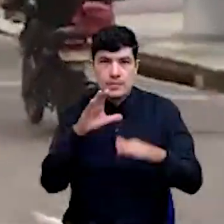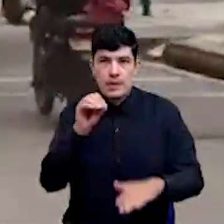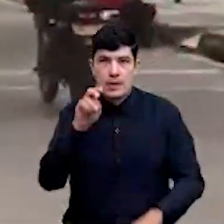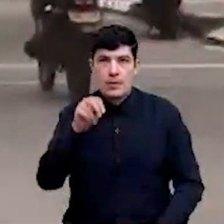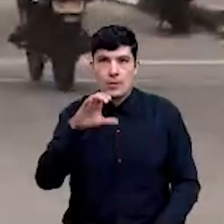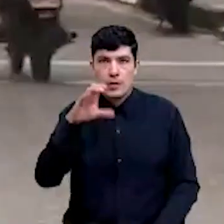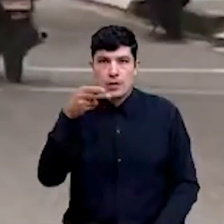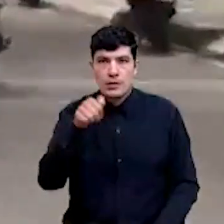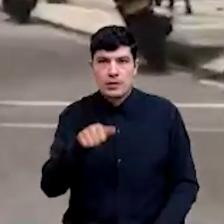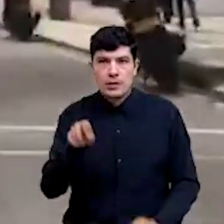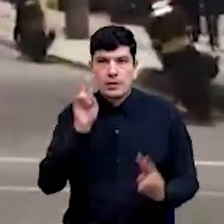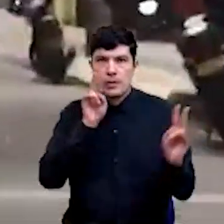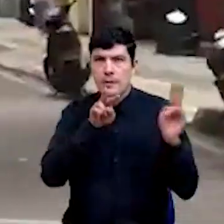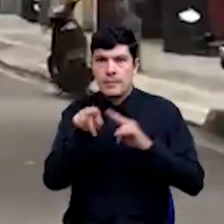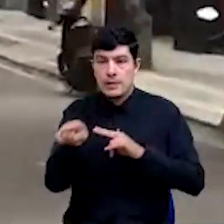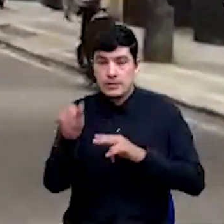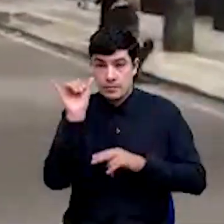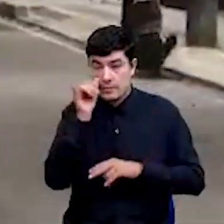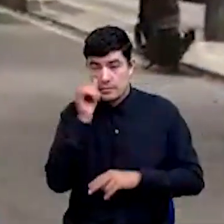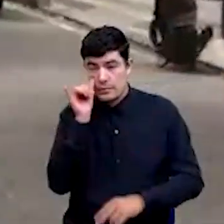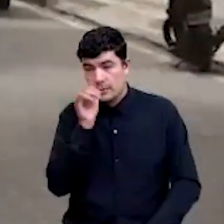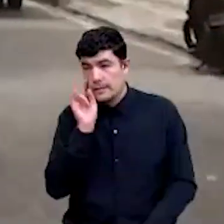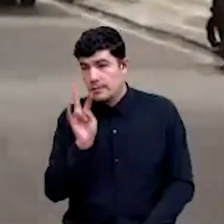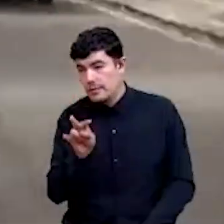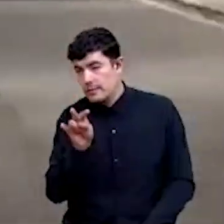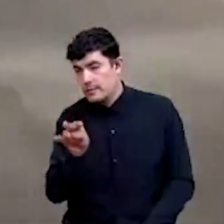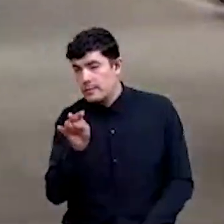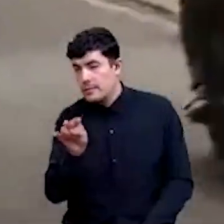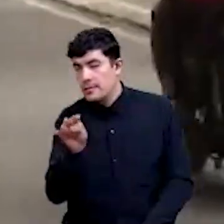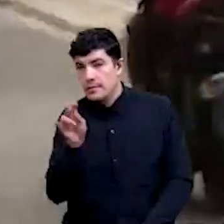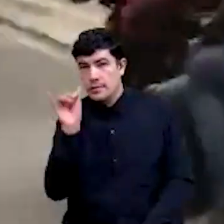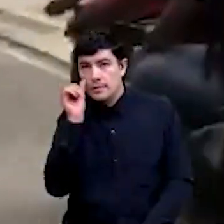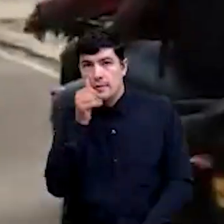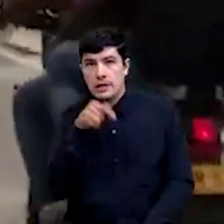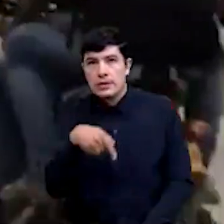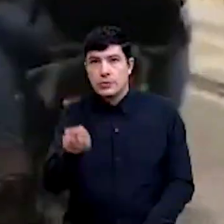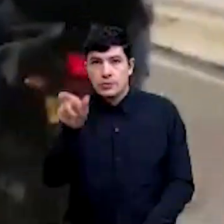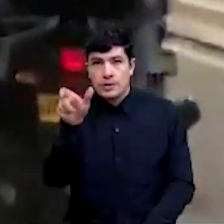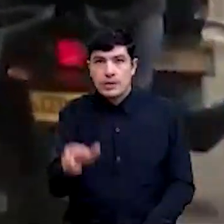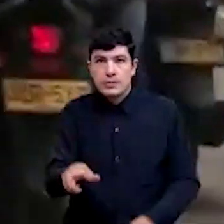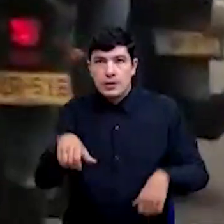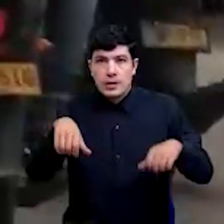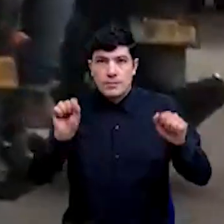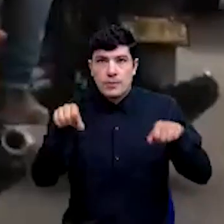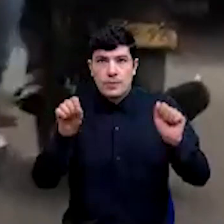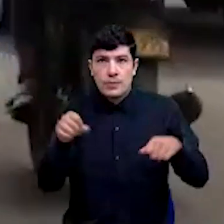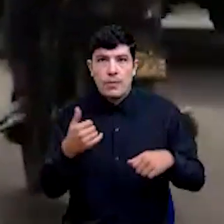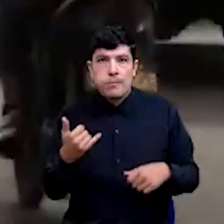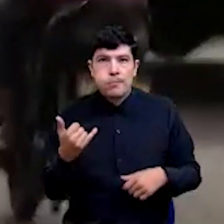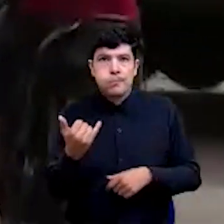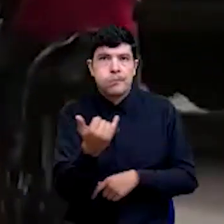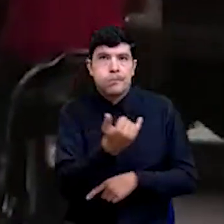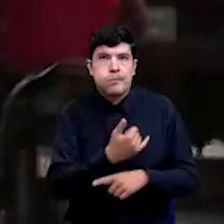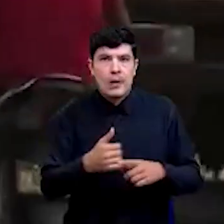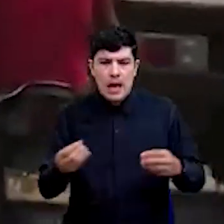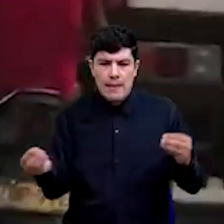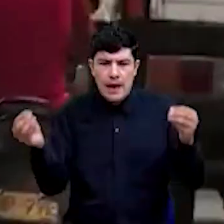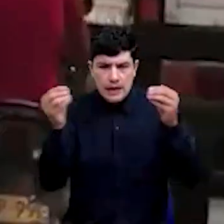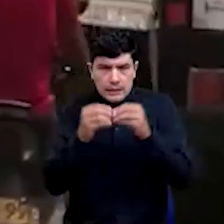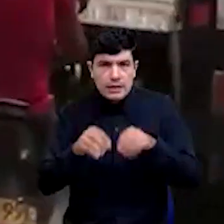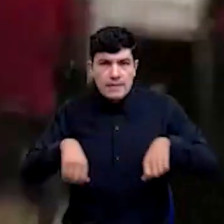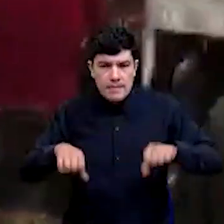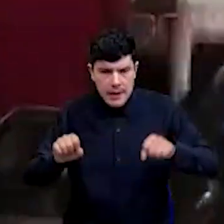donde constantemente este lente aficionado va haciéndole un seguimiento a este motociclista, que sin más reparo continúa haciendo